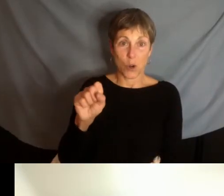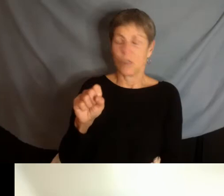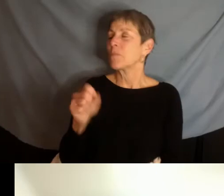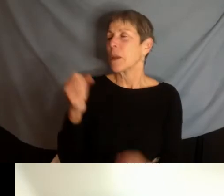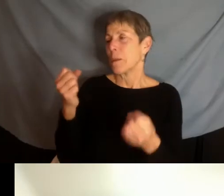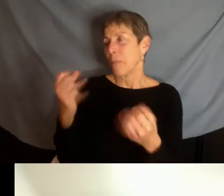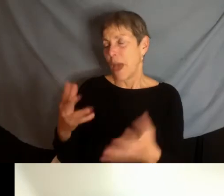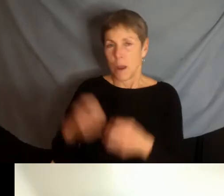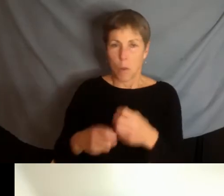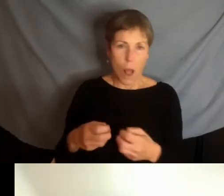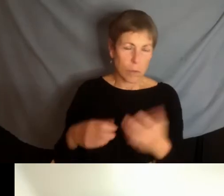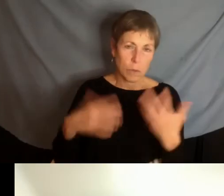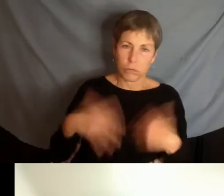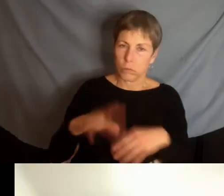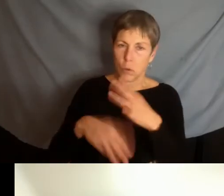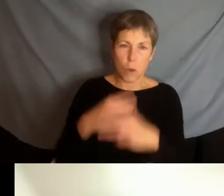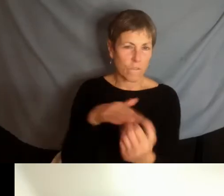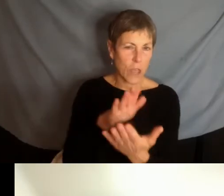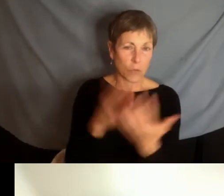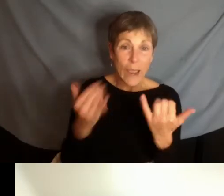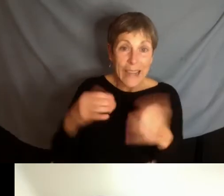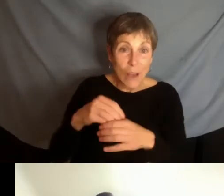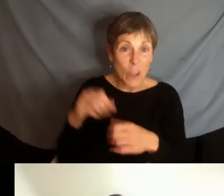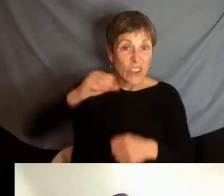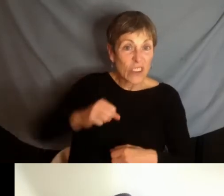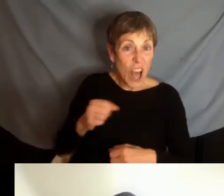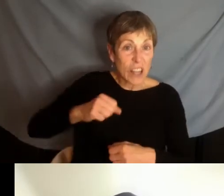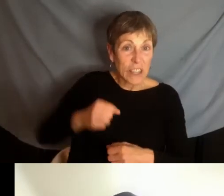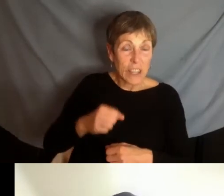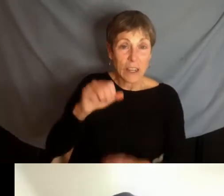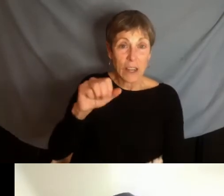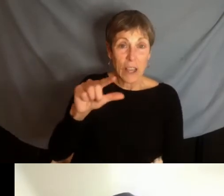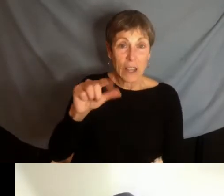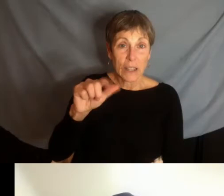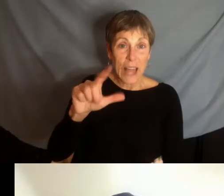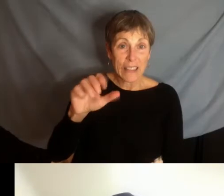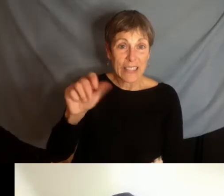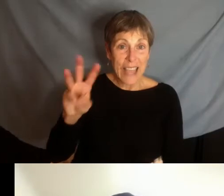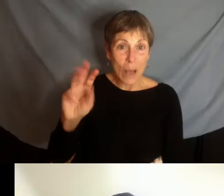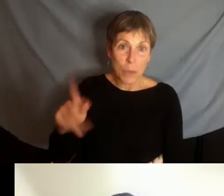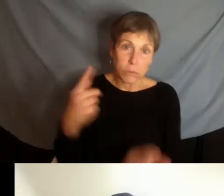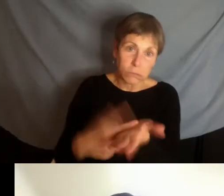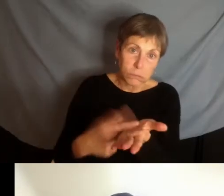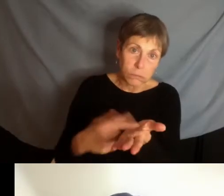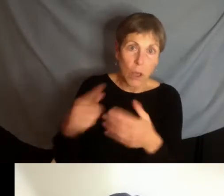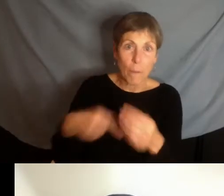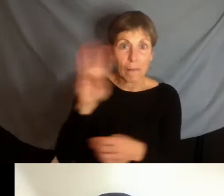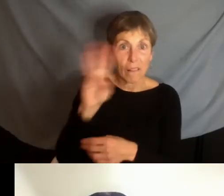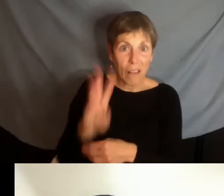ahora, los líderes mundiales están tratando en Glasgow de encontrar un trato de